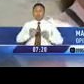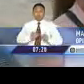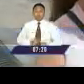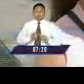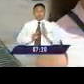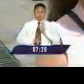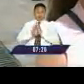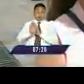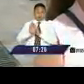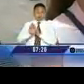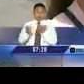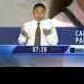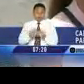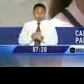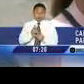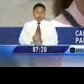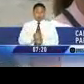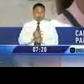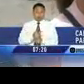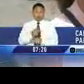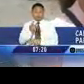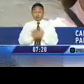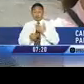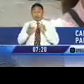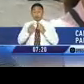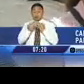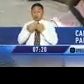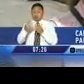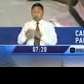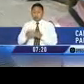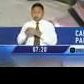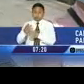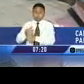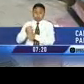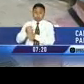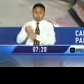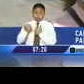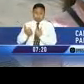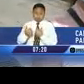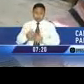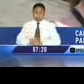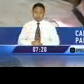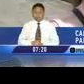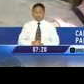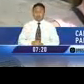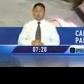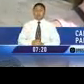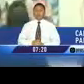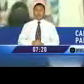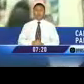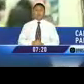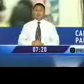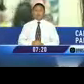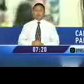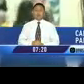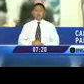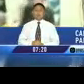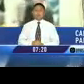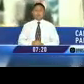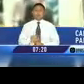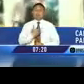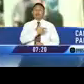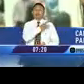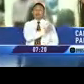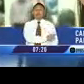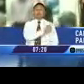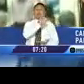adelante. Obviamente así mantendremos a nuestros hijos, a nuestra familia sanas y por ende al país entero. Por su parte,